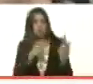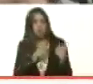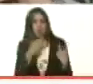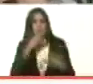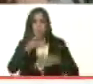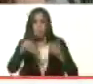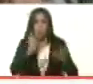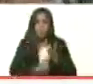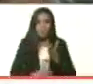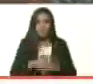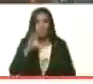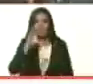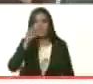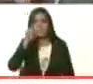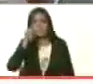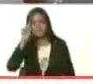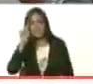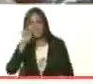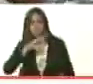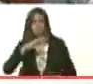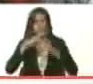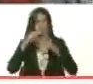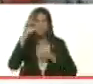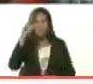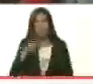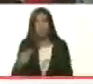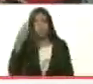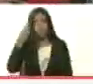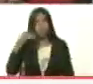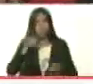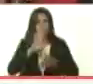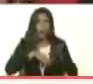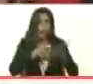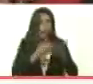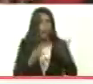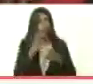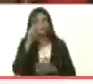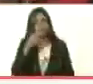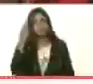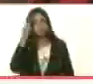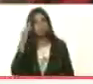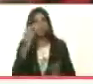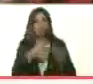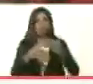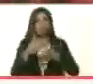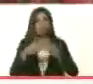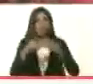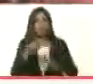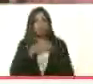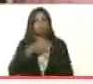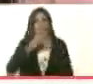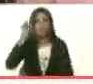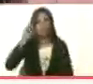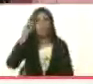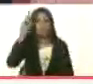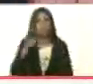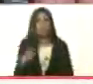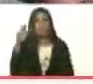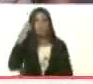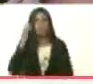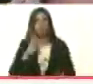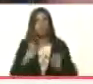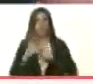propuestas de los CPT deben estar todos los días en la agenda prioritaria de construcción del socialismo. ¡Todos los